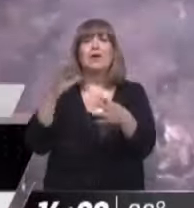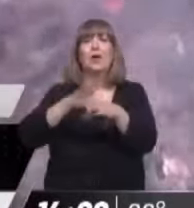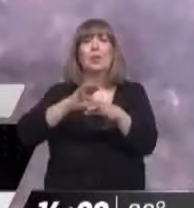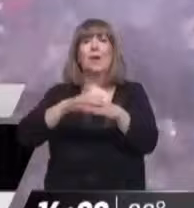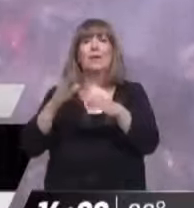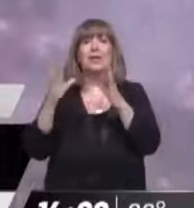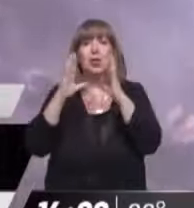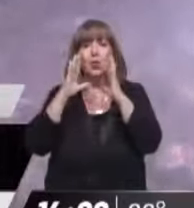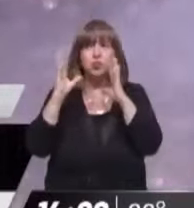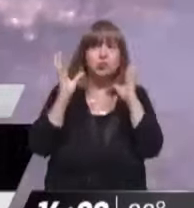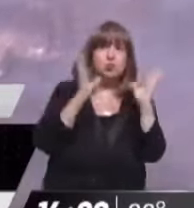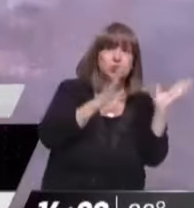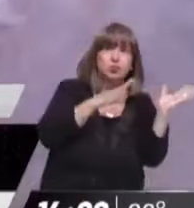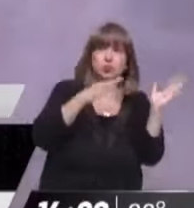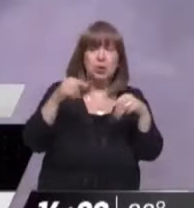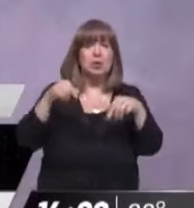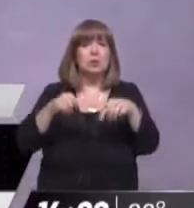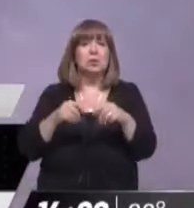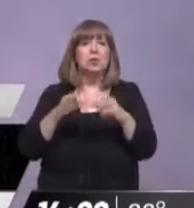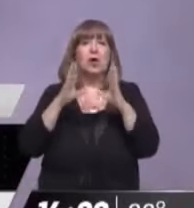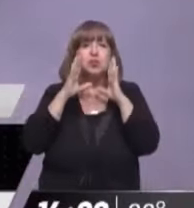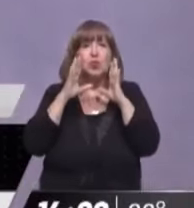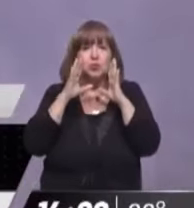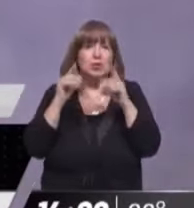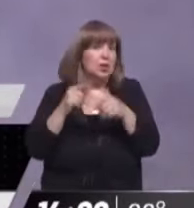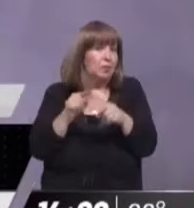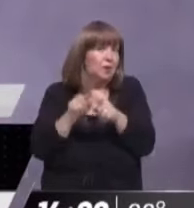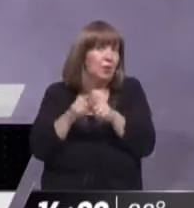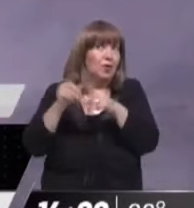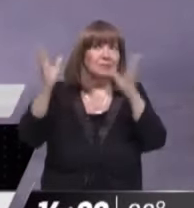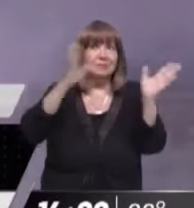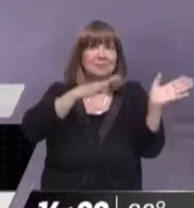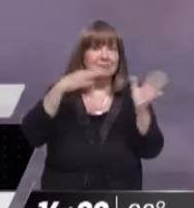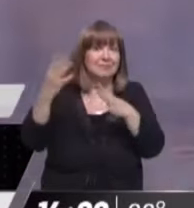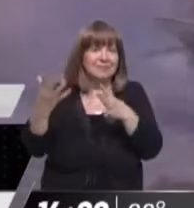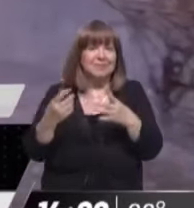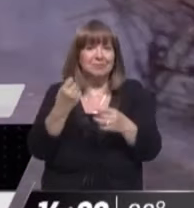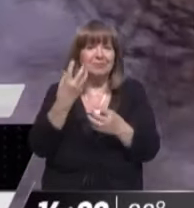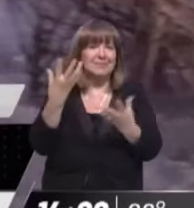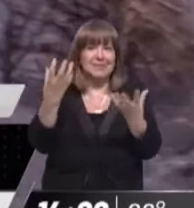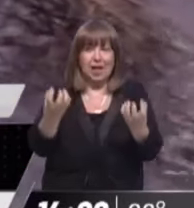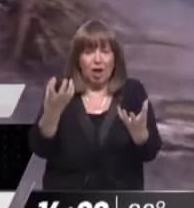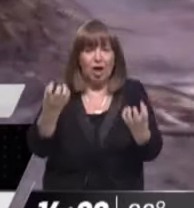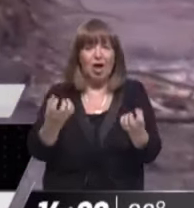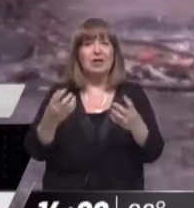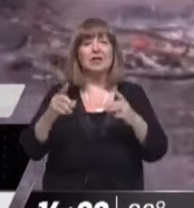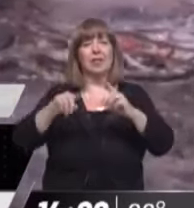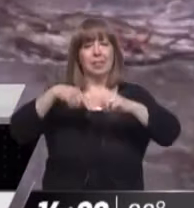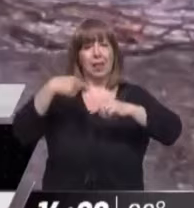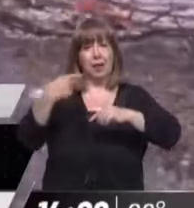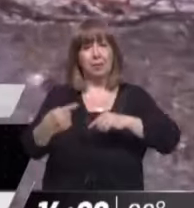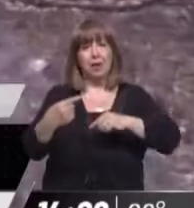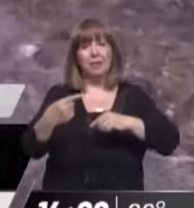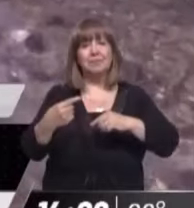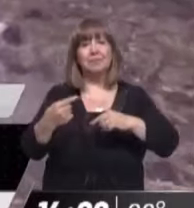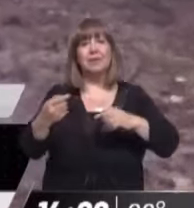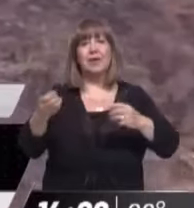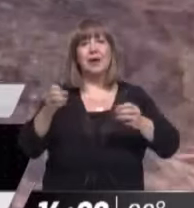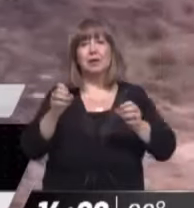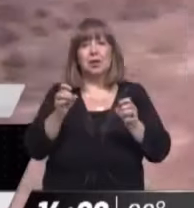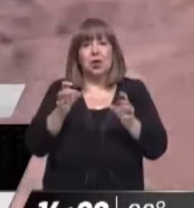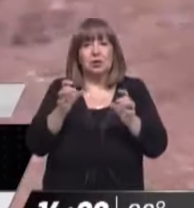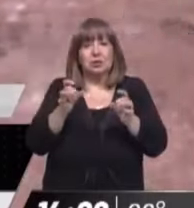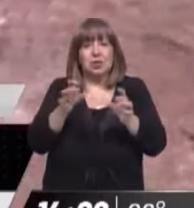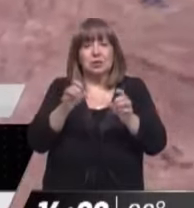primero que quemó el fuego fue la vegetación seca. Pero después empezó a encenderse todo lo